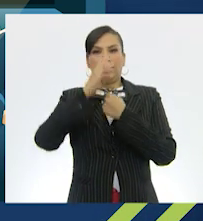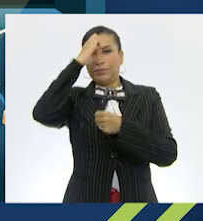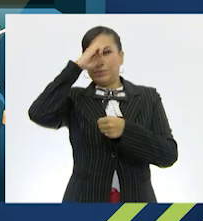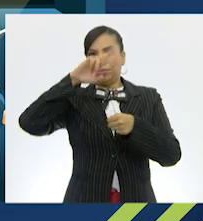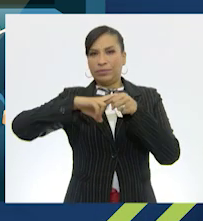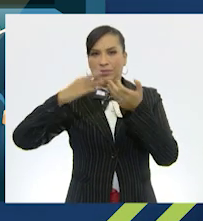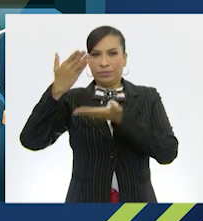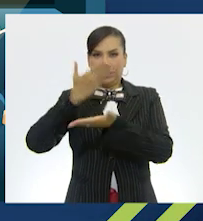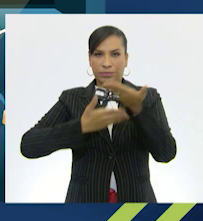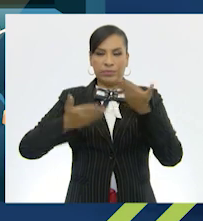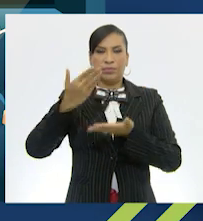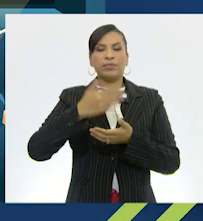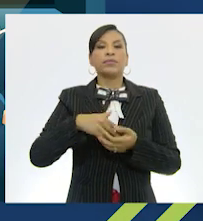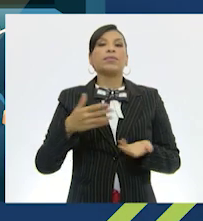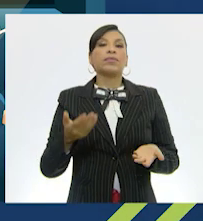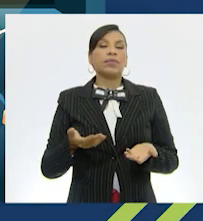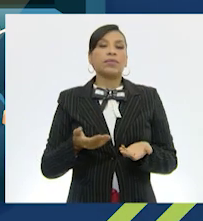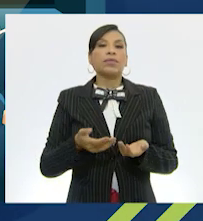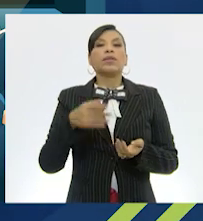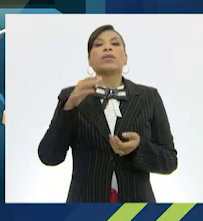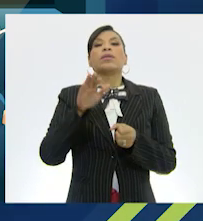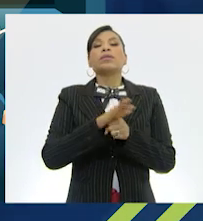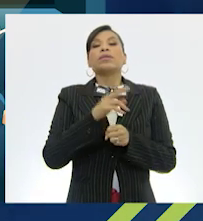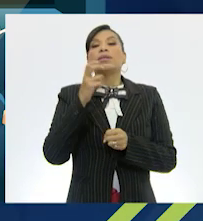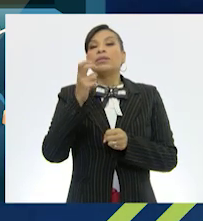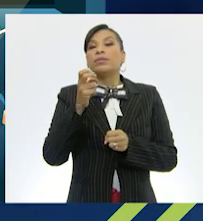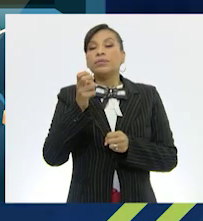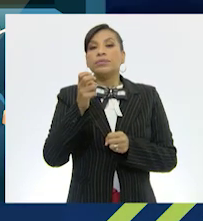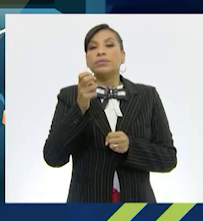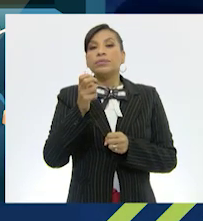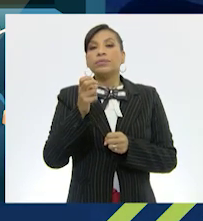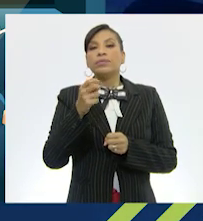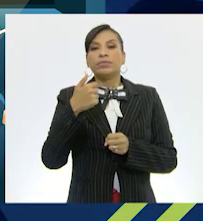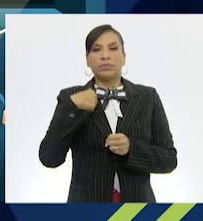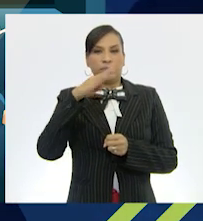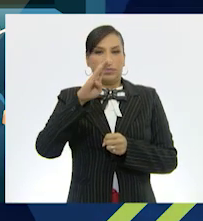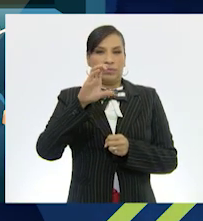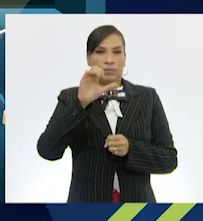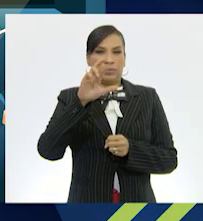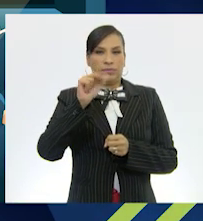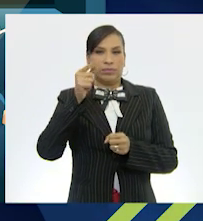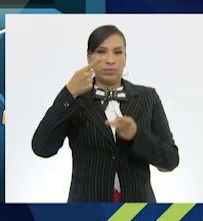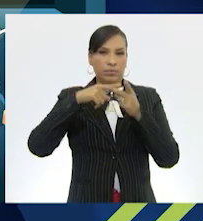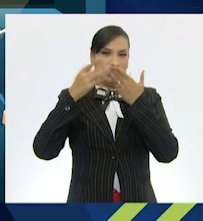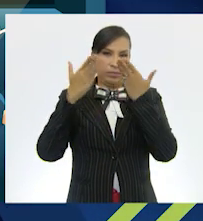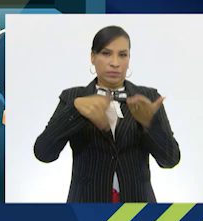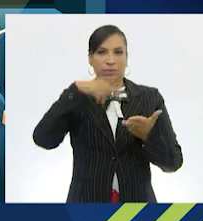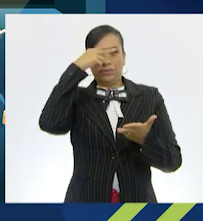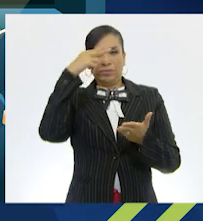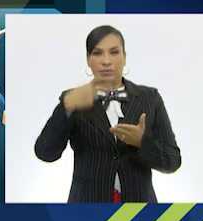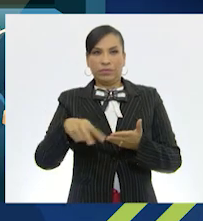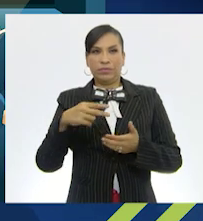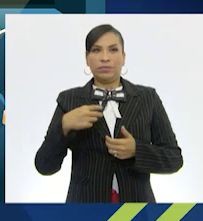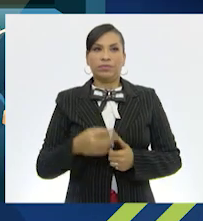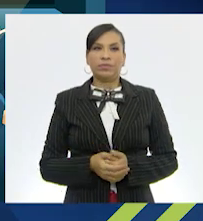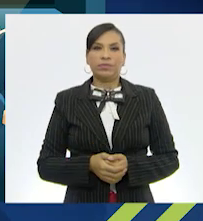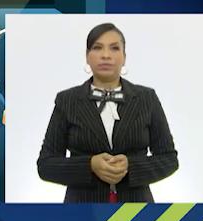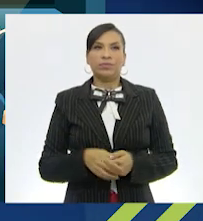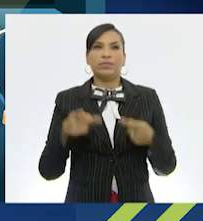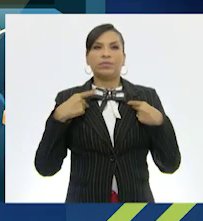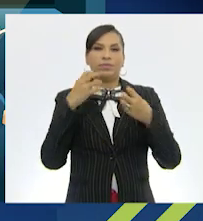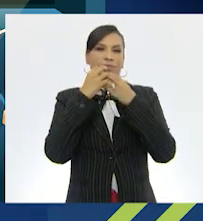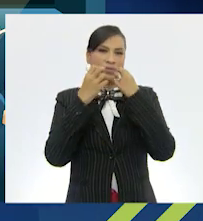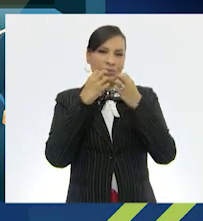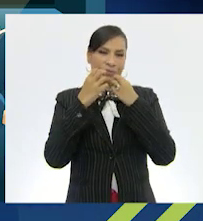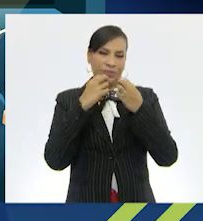extranjero y fui como de becario para 5 meses a México. ¡A la casa! ¡Órale! Todos a la